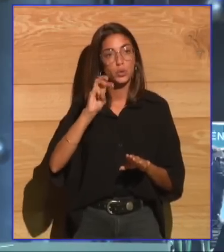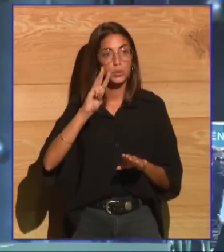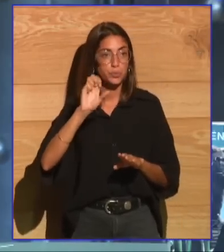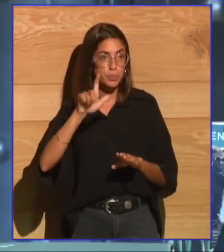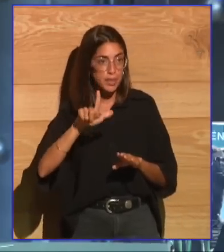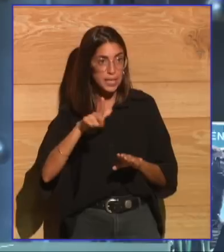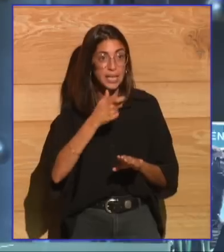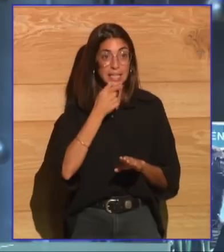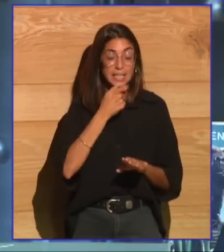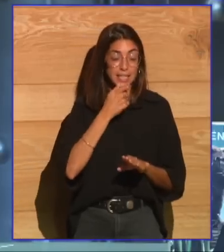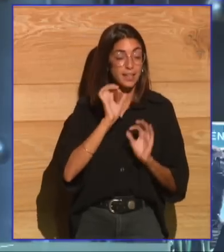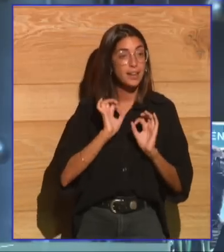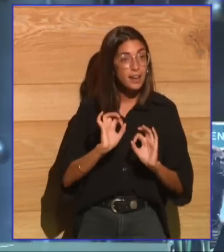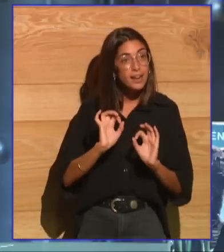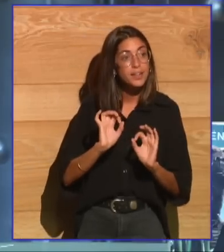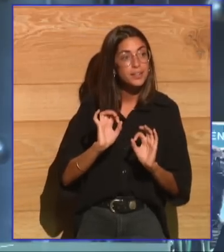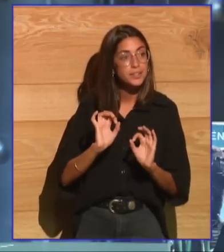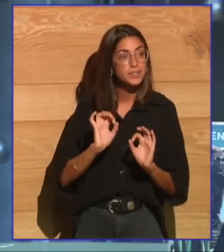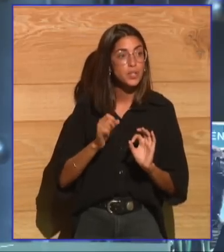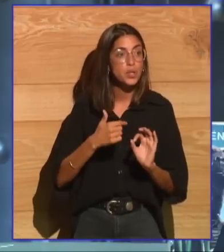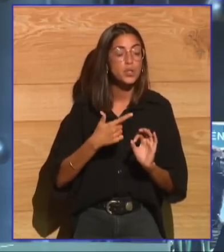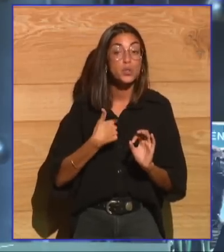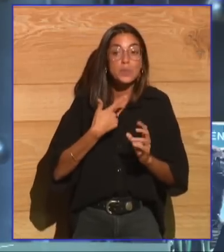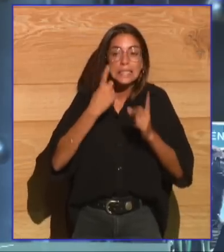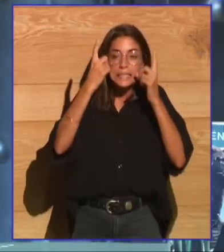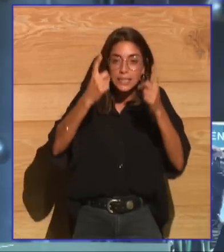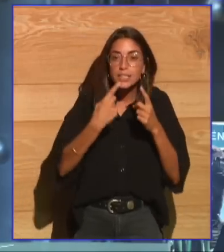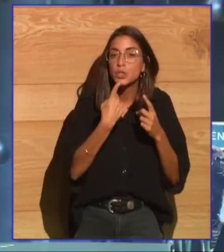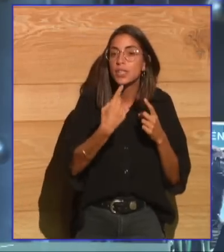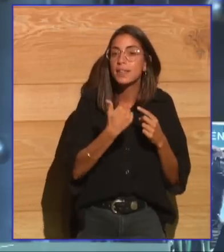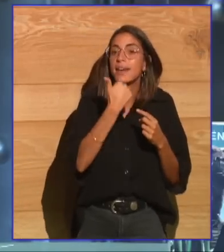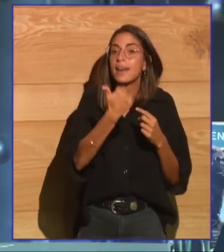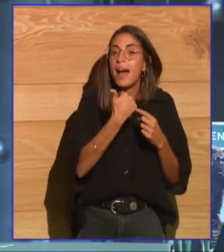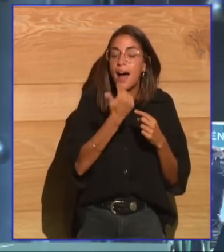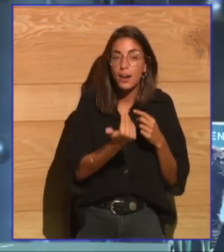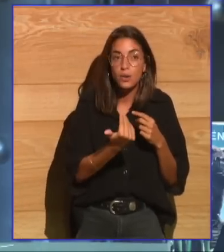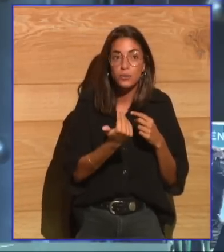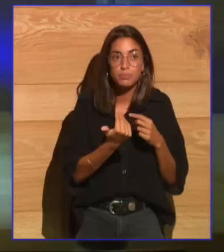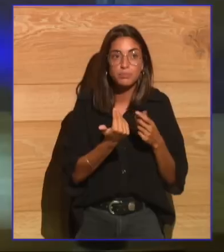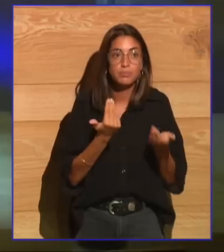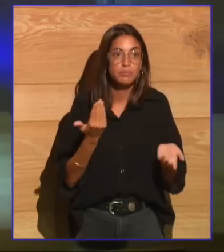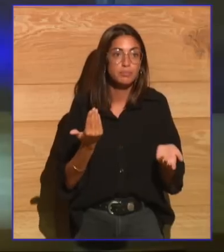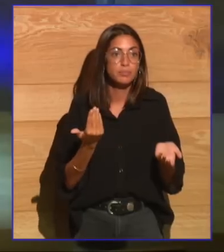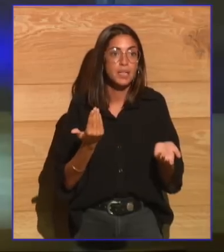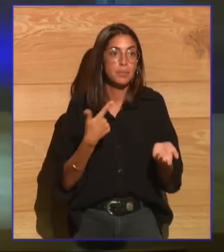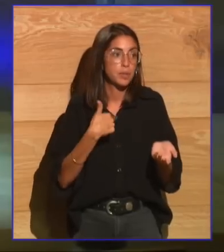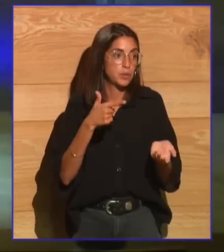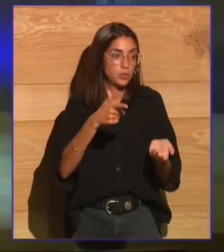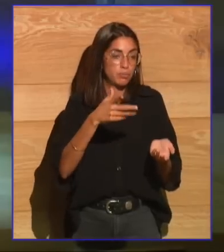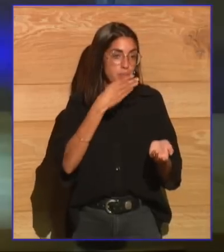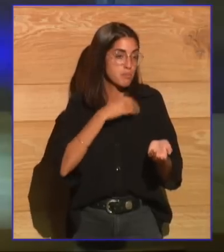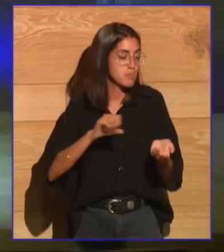to tell you sanción tal vez dios esté tratando de decirte algo no llore yo nada que es absolutamente prodigioso